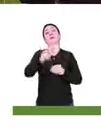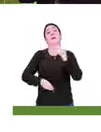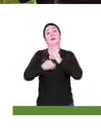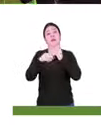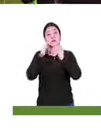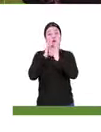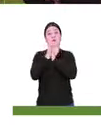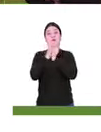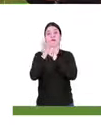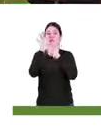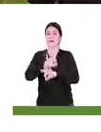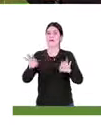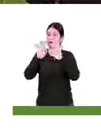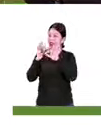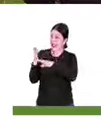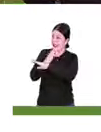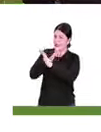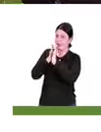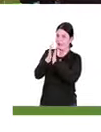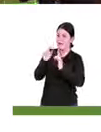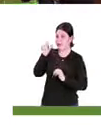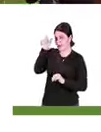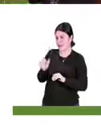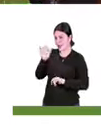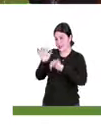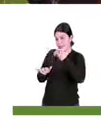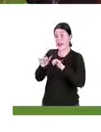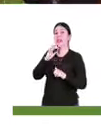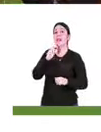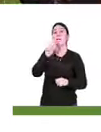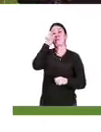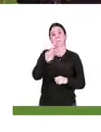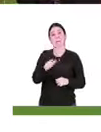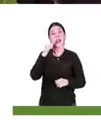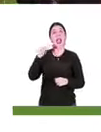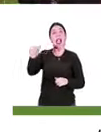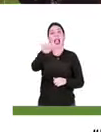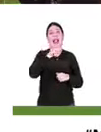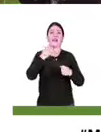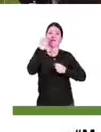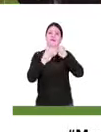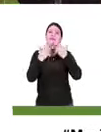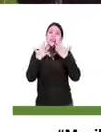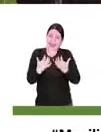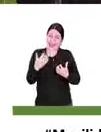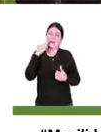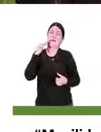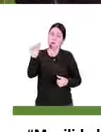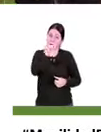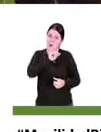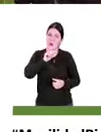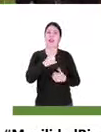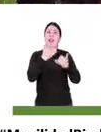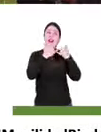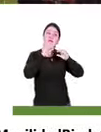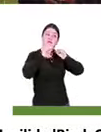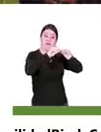como lo mencionó el secretario, queremos tener que las conductoras de los buses sean mujeres, y entonces estamos capacitando más